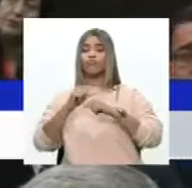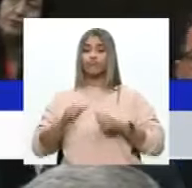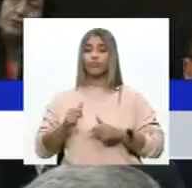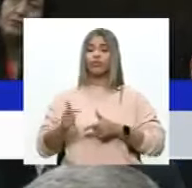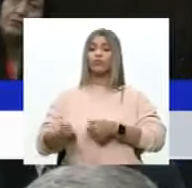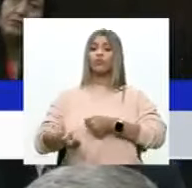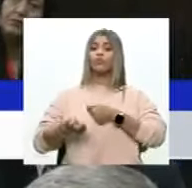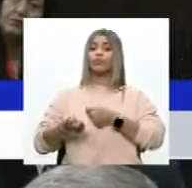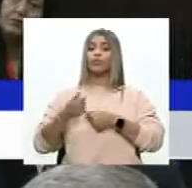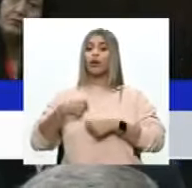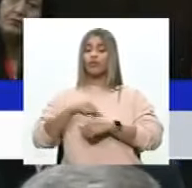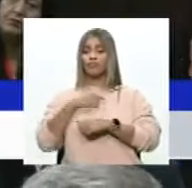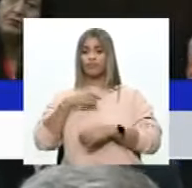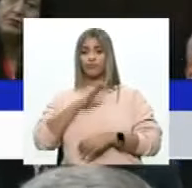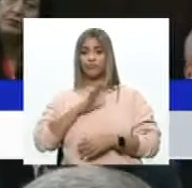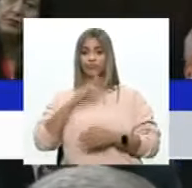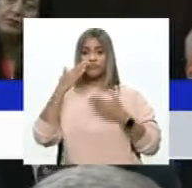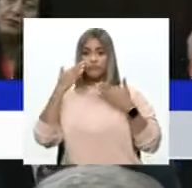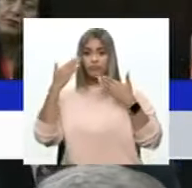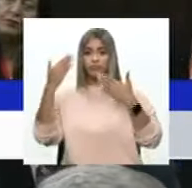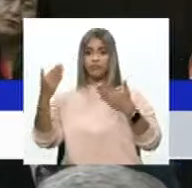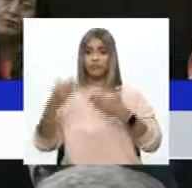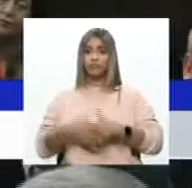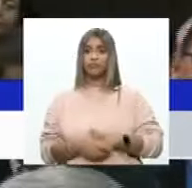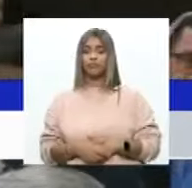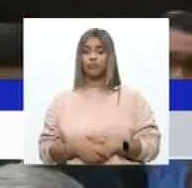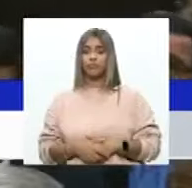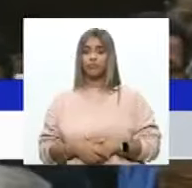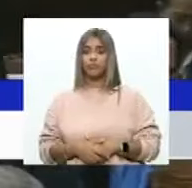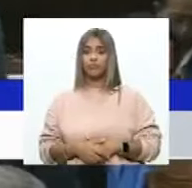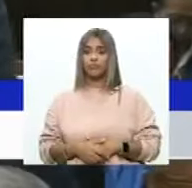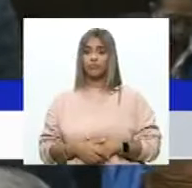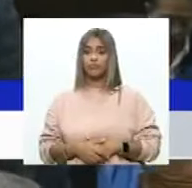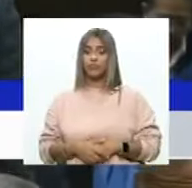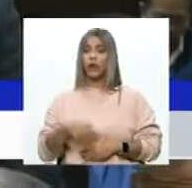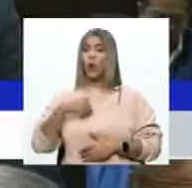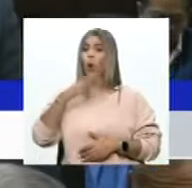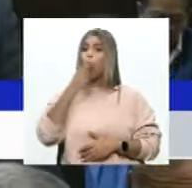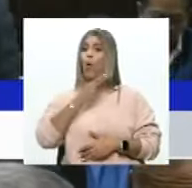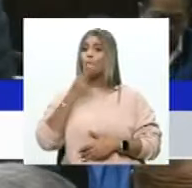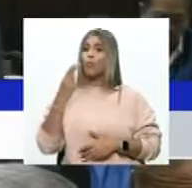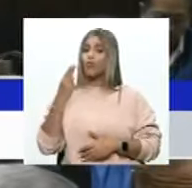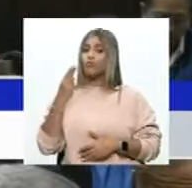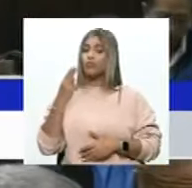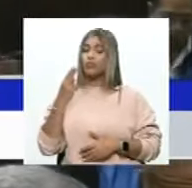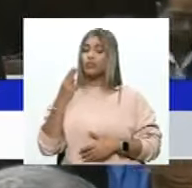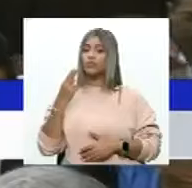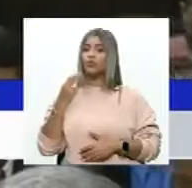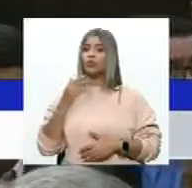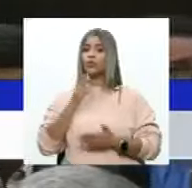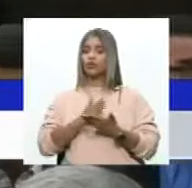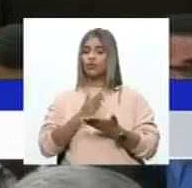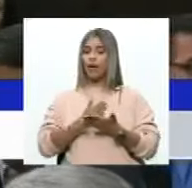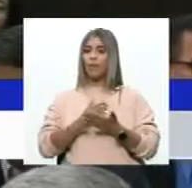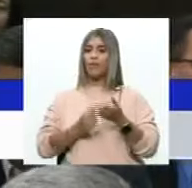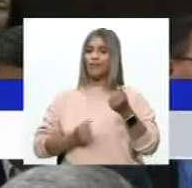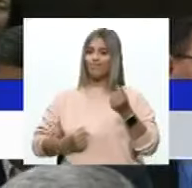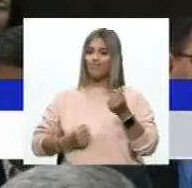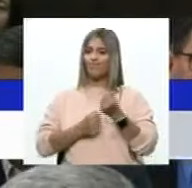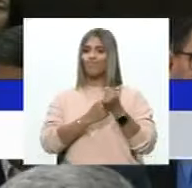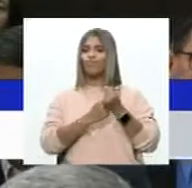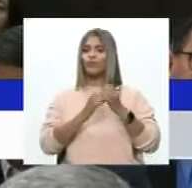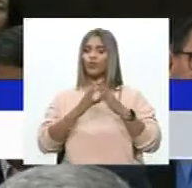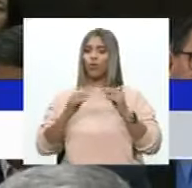Fuerza Armada Nacional Bolivariana. En su compromiso en su orden constitucional para